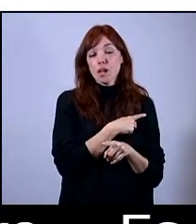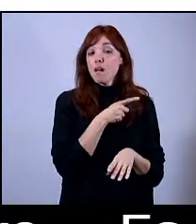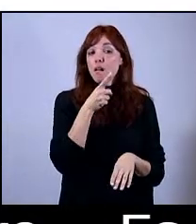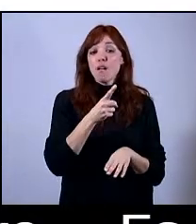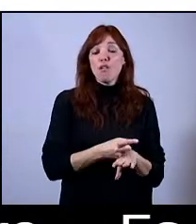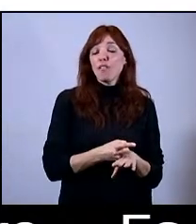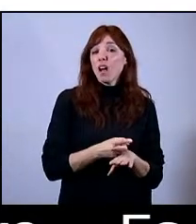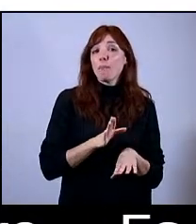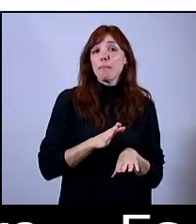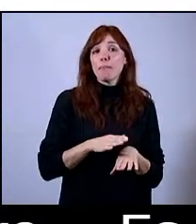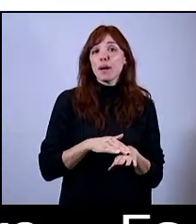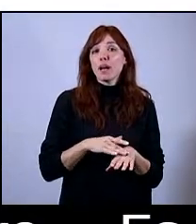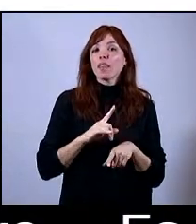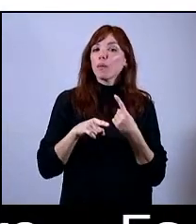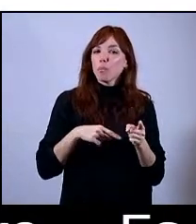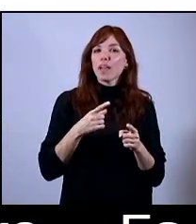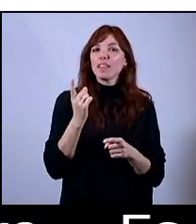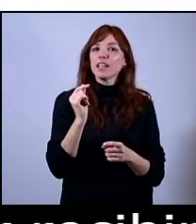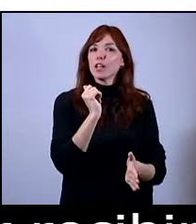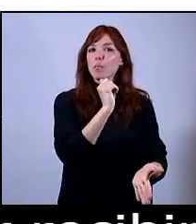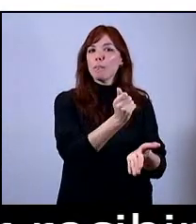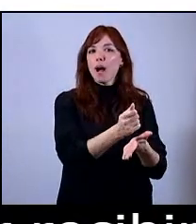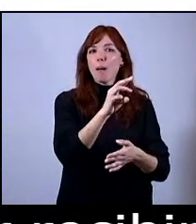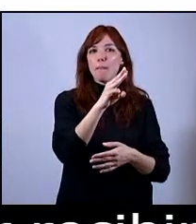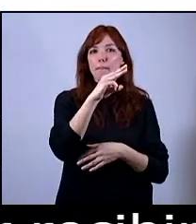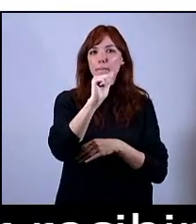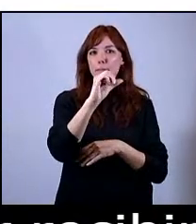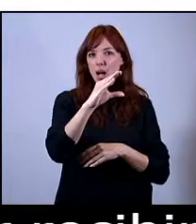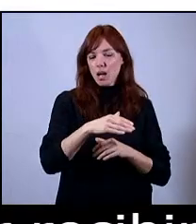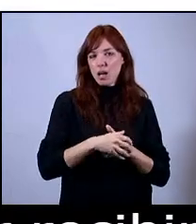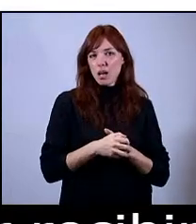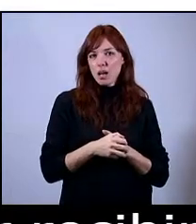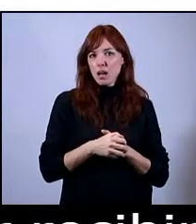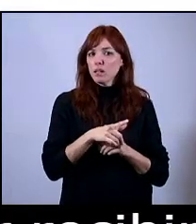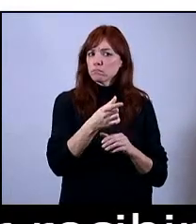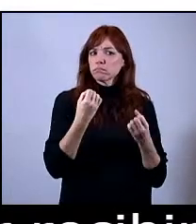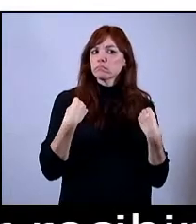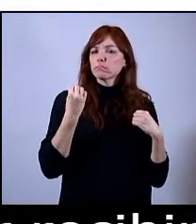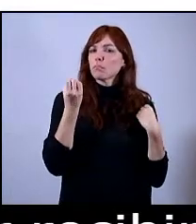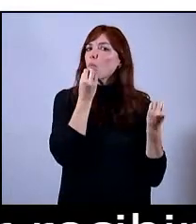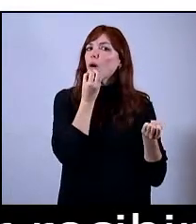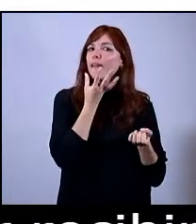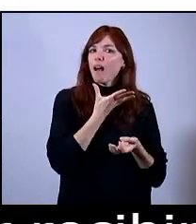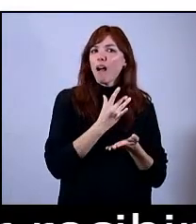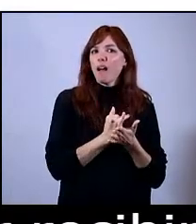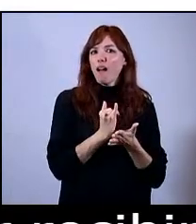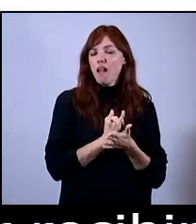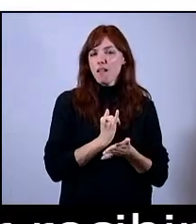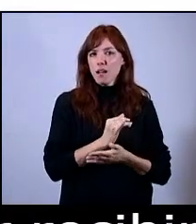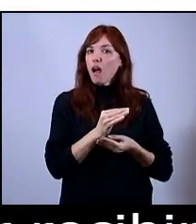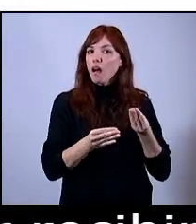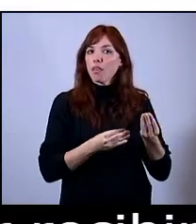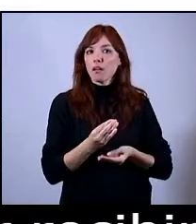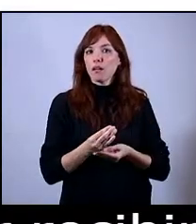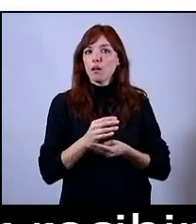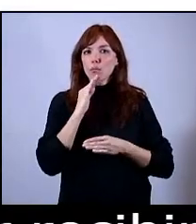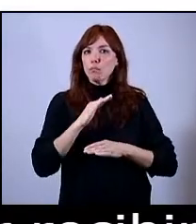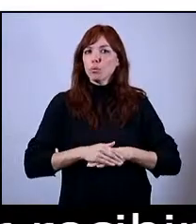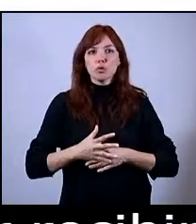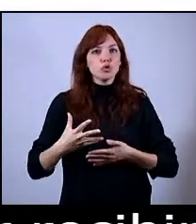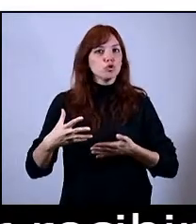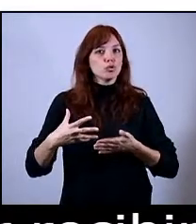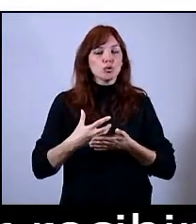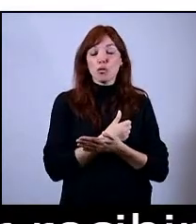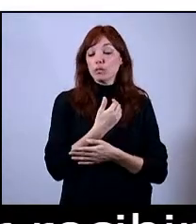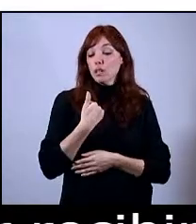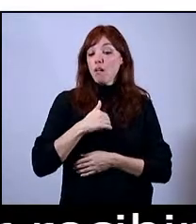obligatorio para poder recibir las ayudas de la PAC y las buenas prácticas agrarias. Y todo eso lo están llevando a